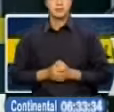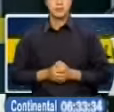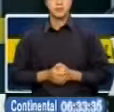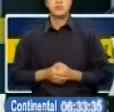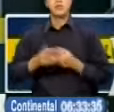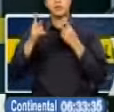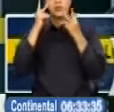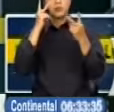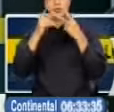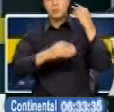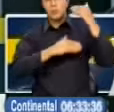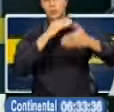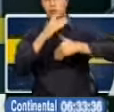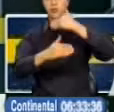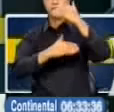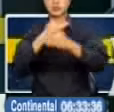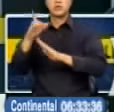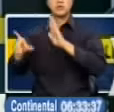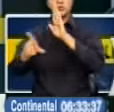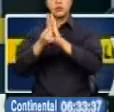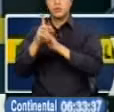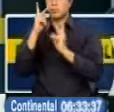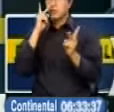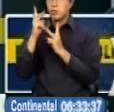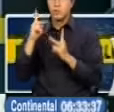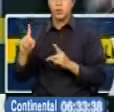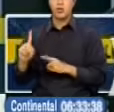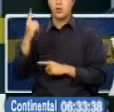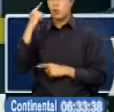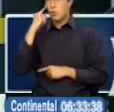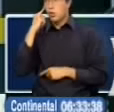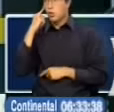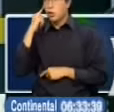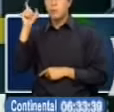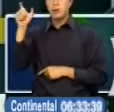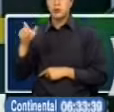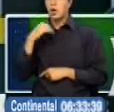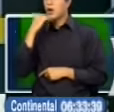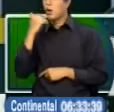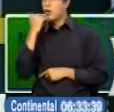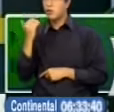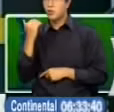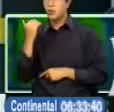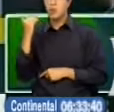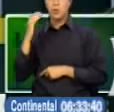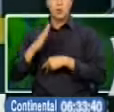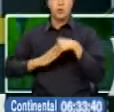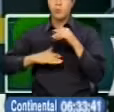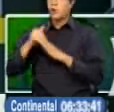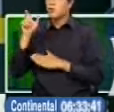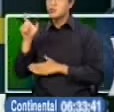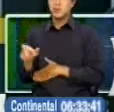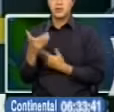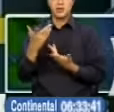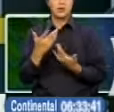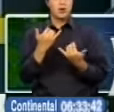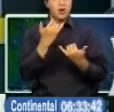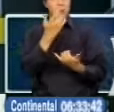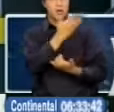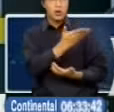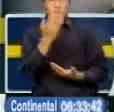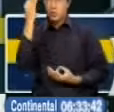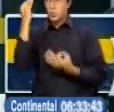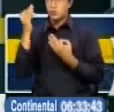vimos el proceso legal no vimos un solo crimen esto no es un juicio político esto es un golpe no